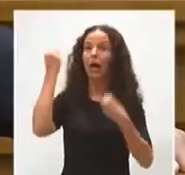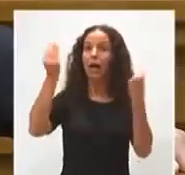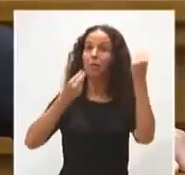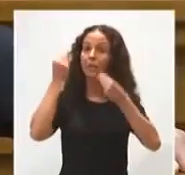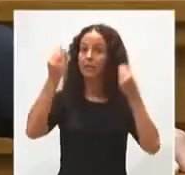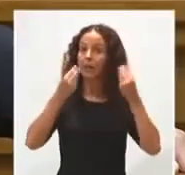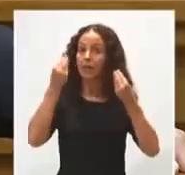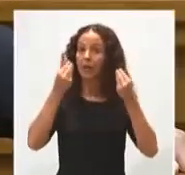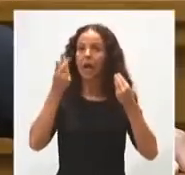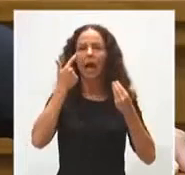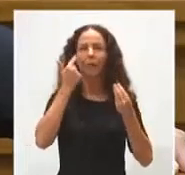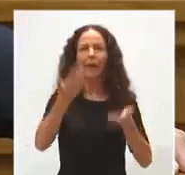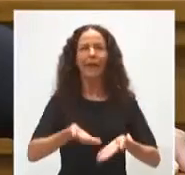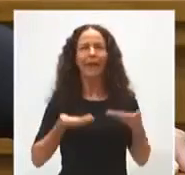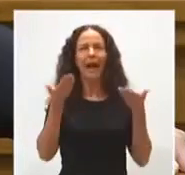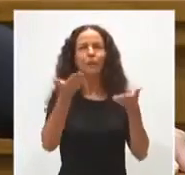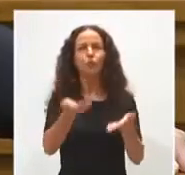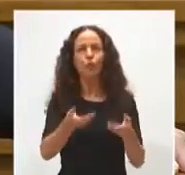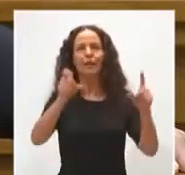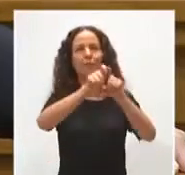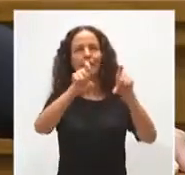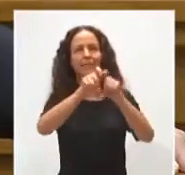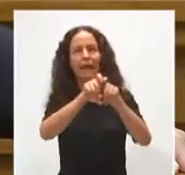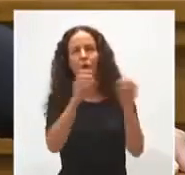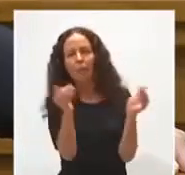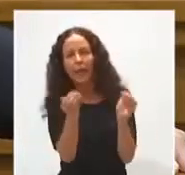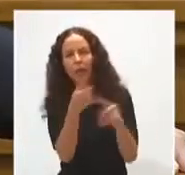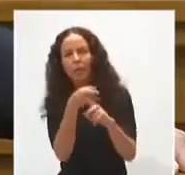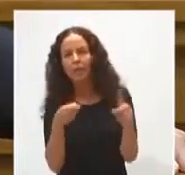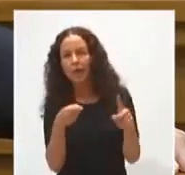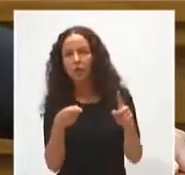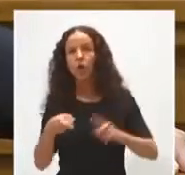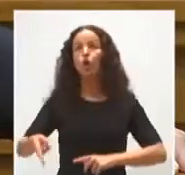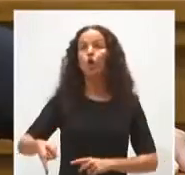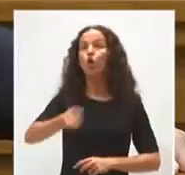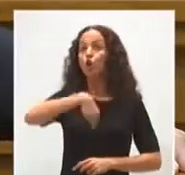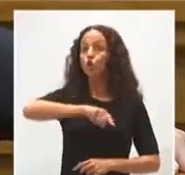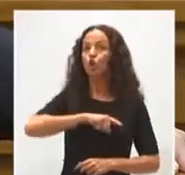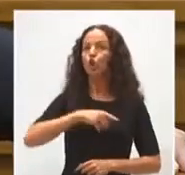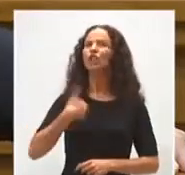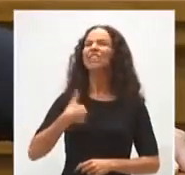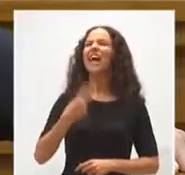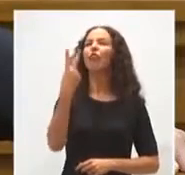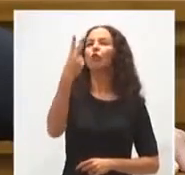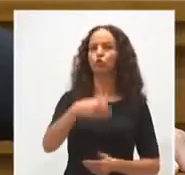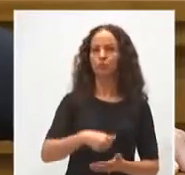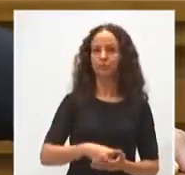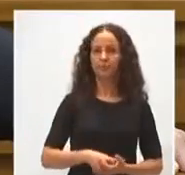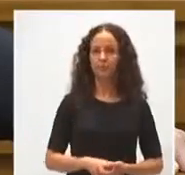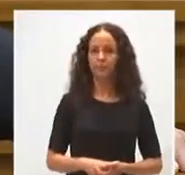el lote de ayudas a pequeños empresarios medianos nosotros ya llevábamos 2